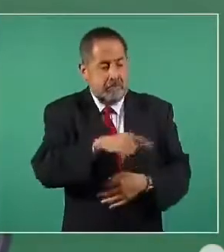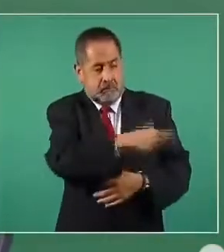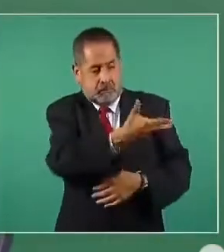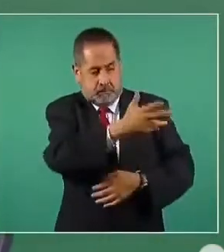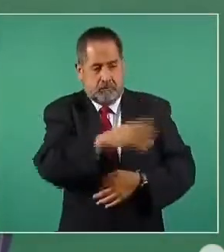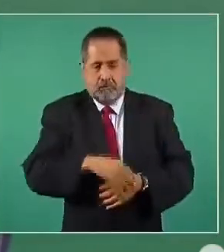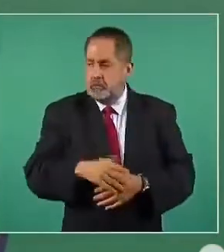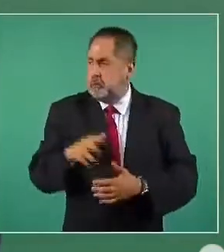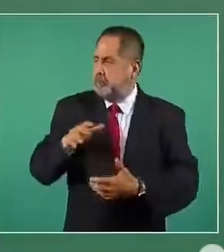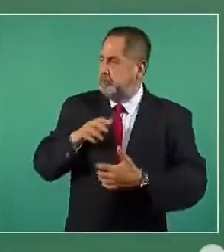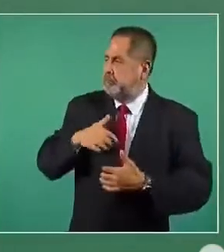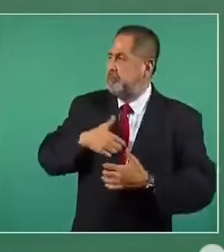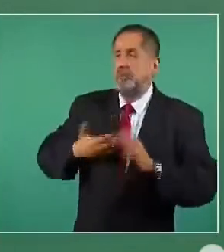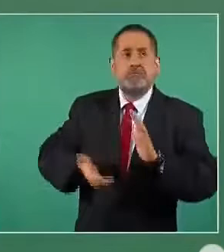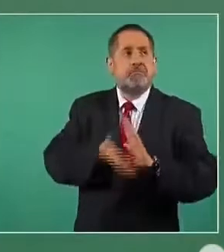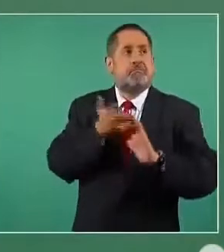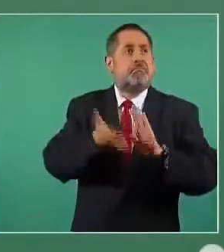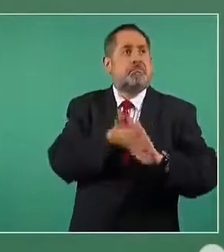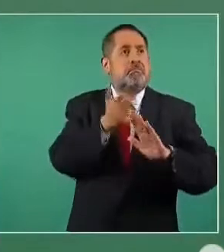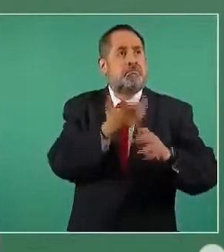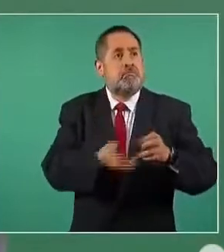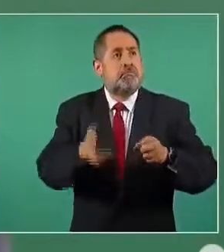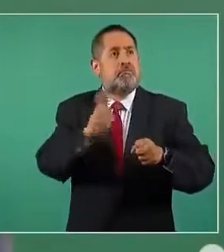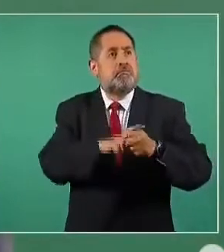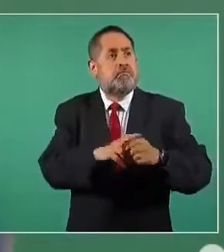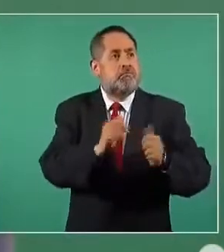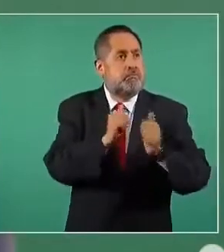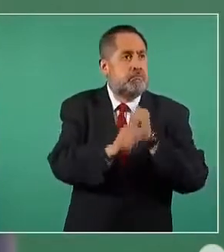hospitales, carreteras,